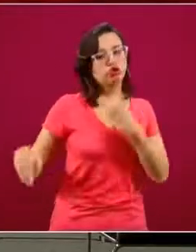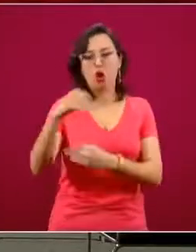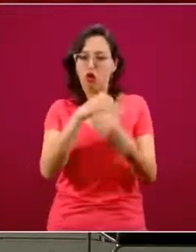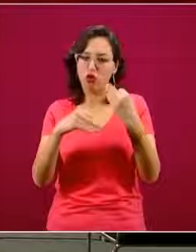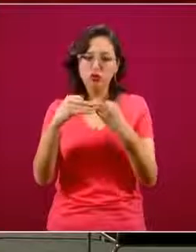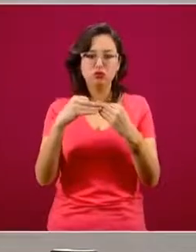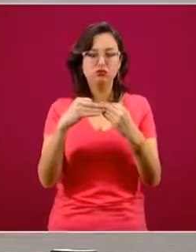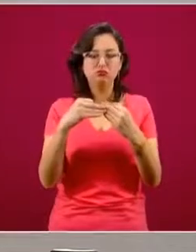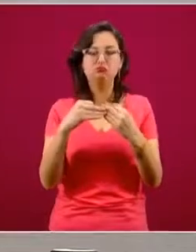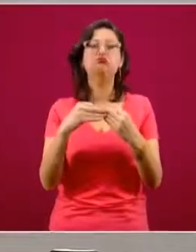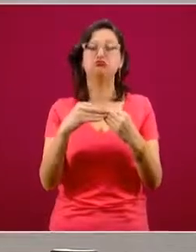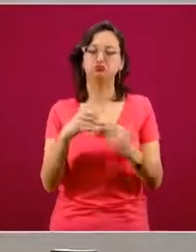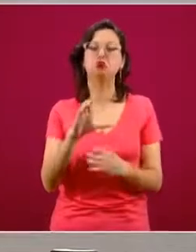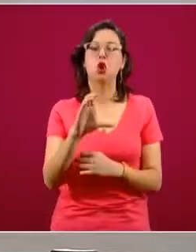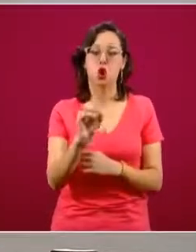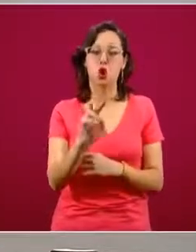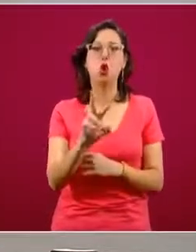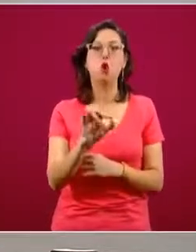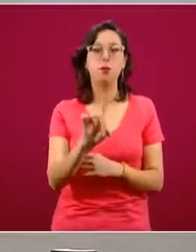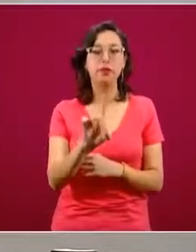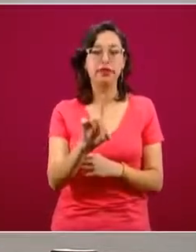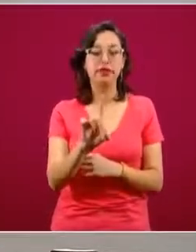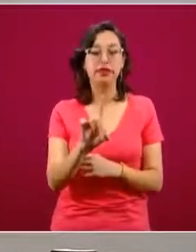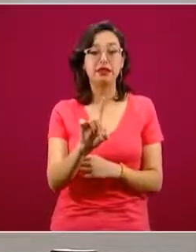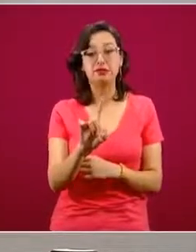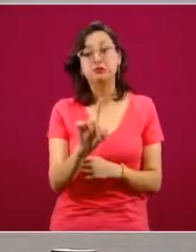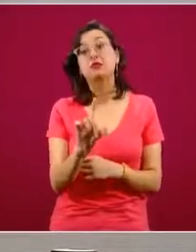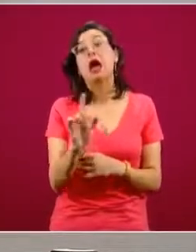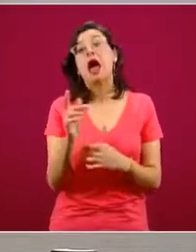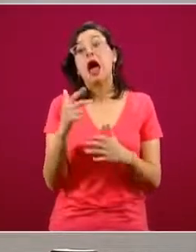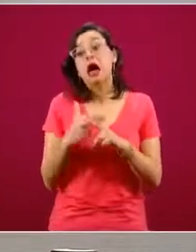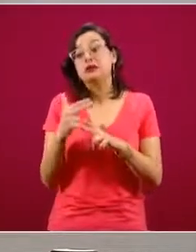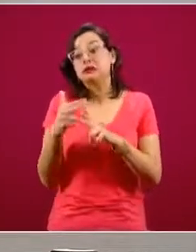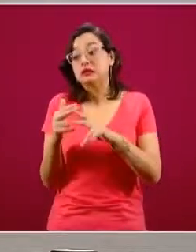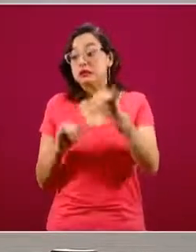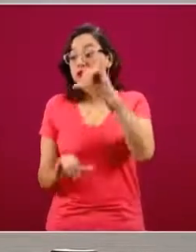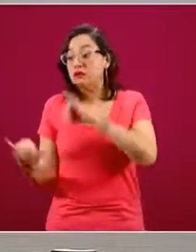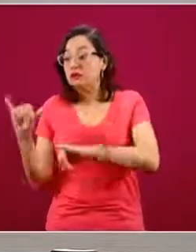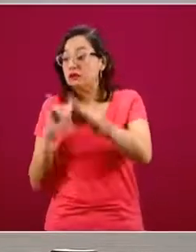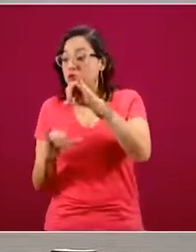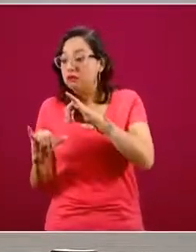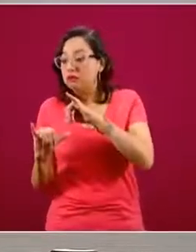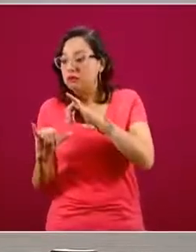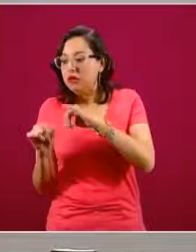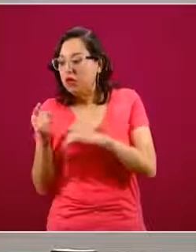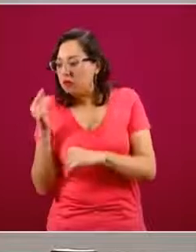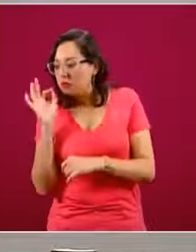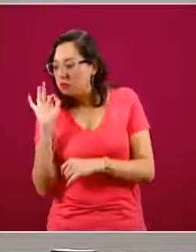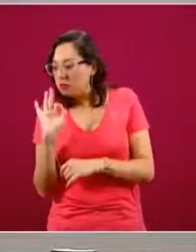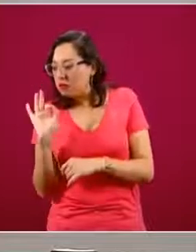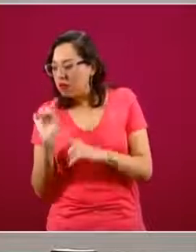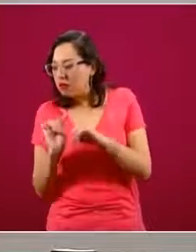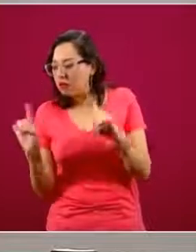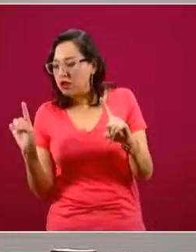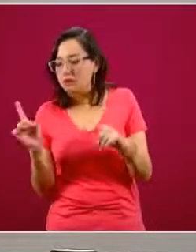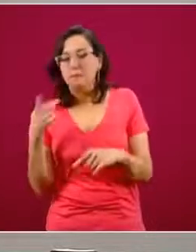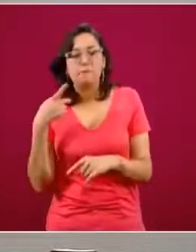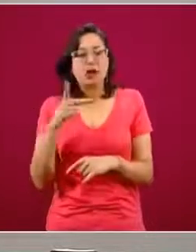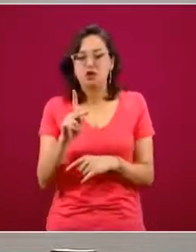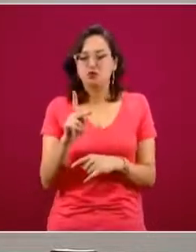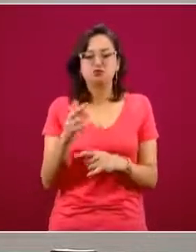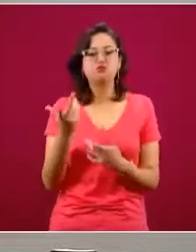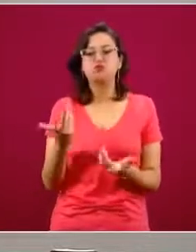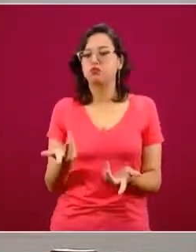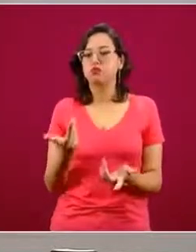lo contrario. Y aún así puede ocurrir que, dada la forma